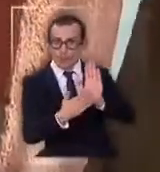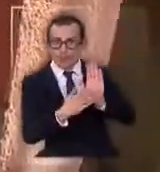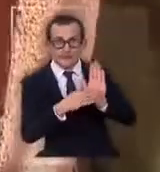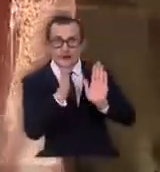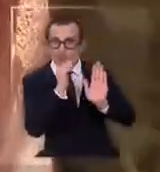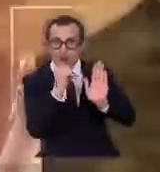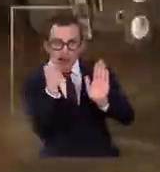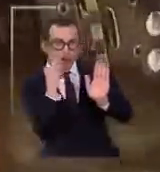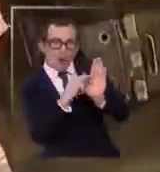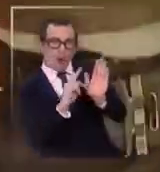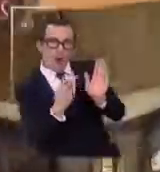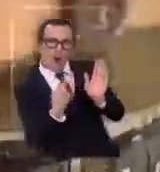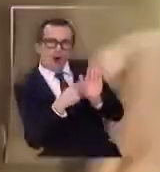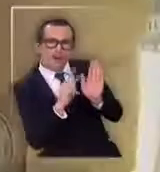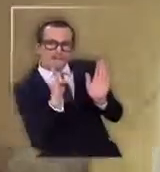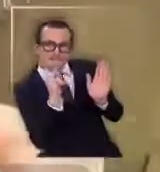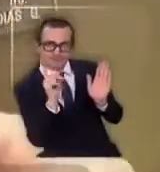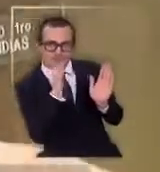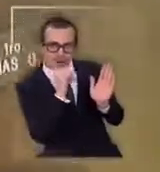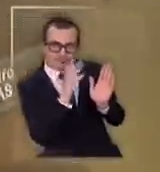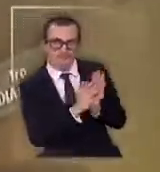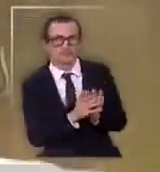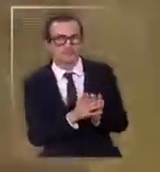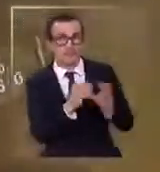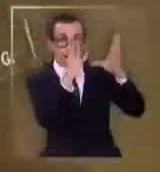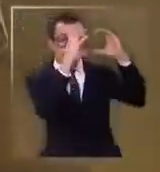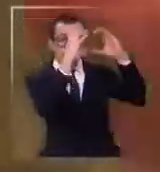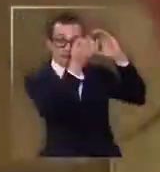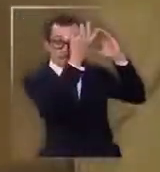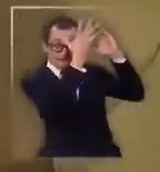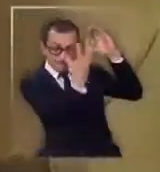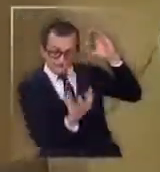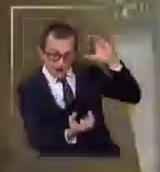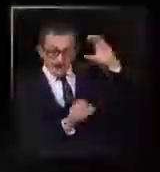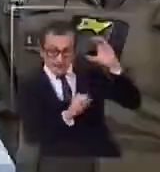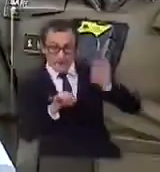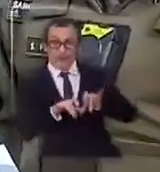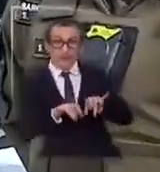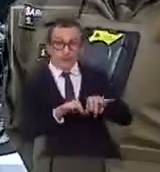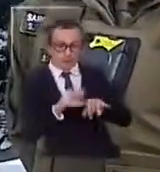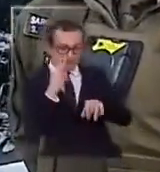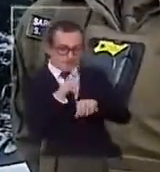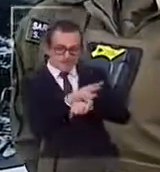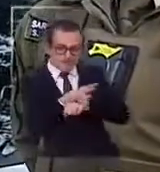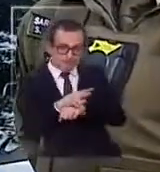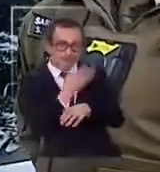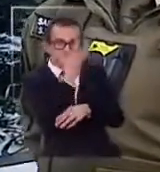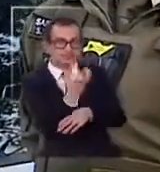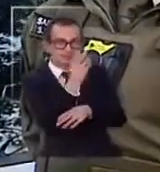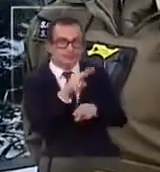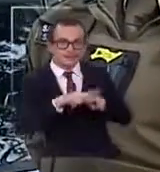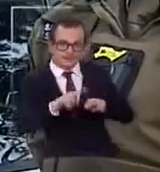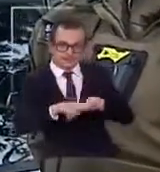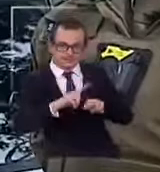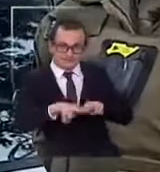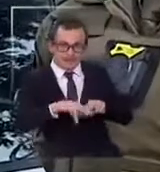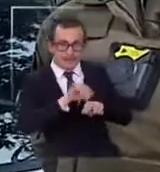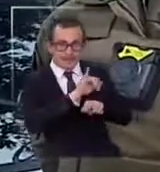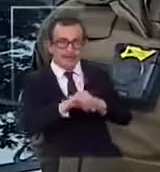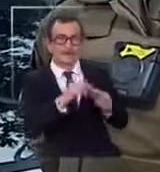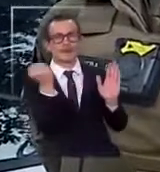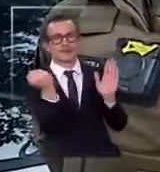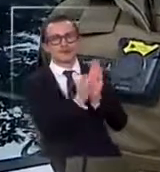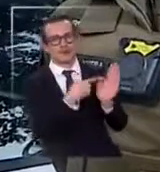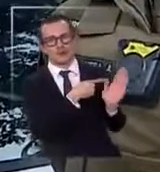tiene doble lectura. Se va a la nube y desde el software se administra y se gestione la descarga y posteriormente el